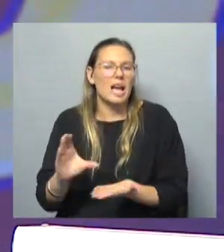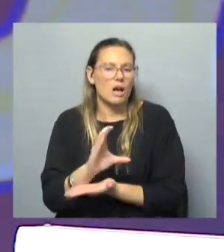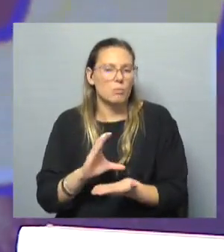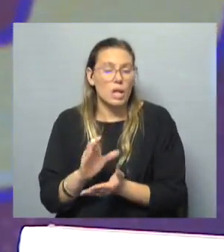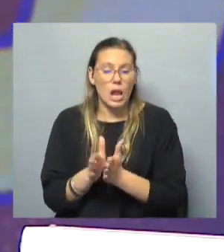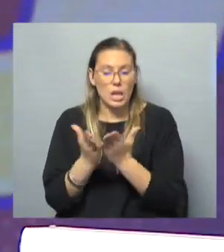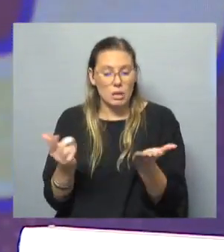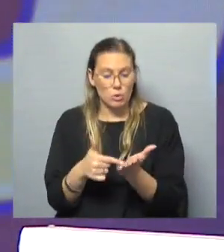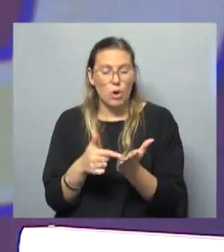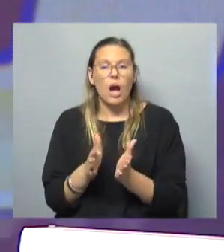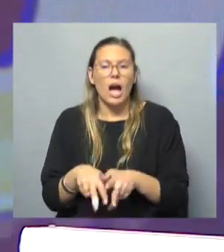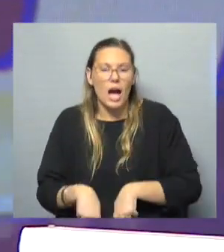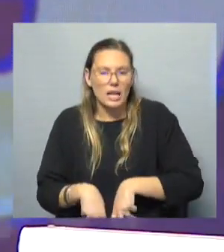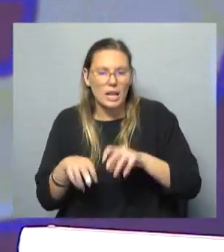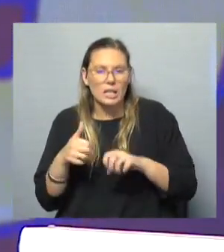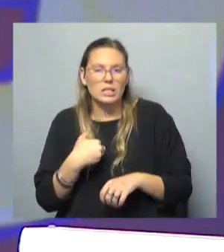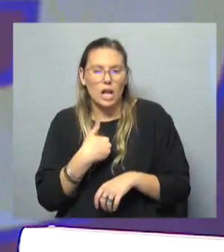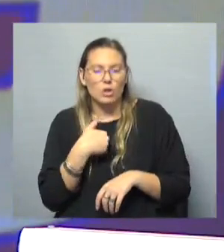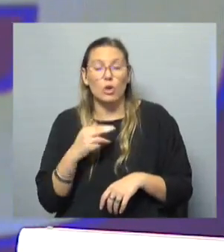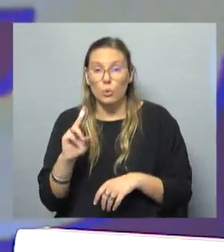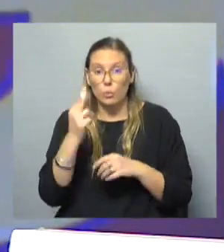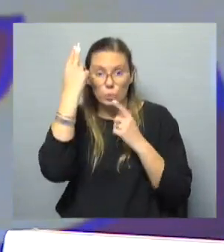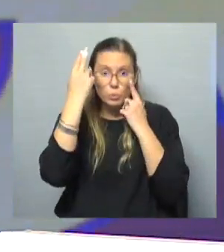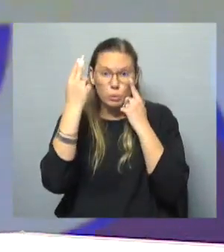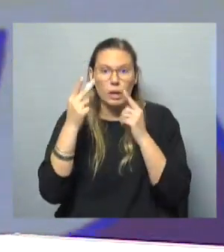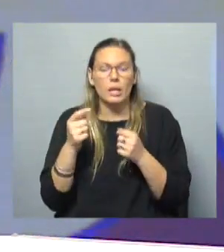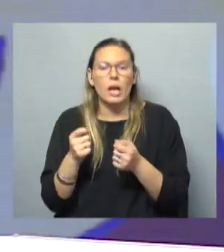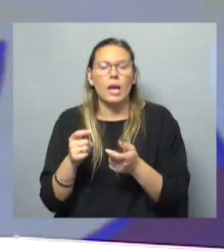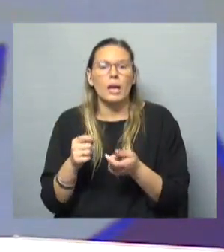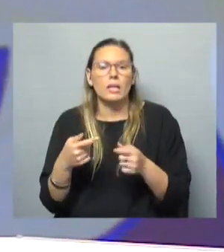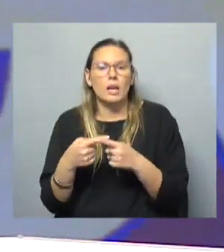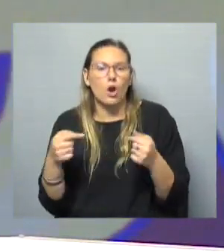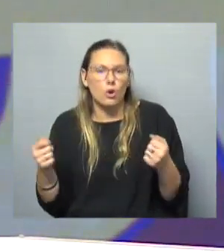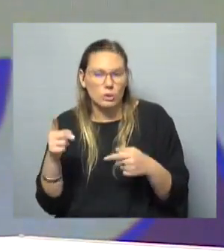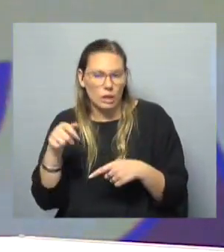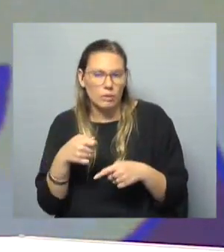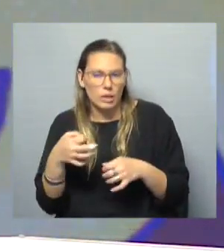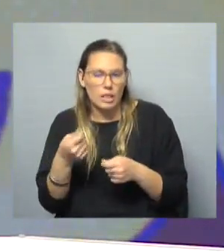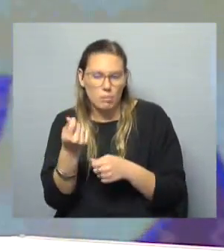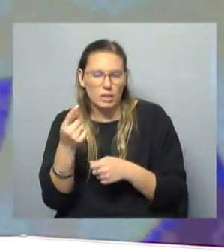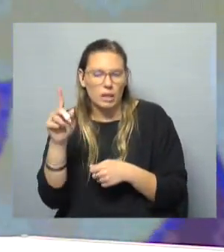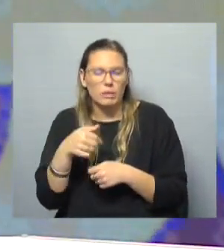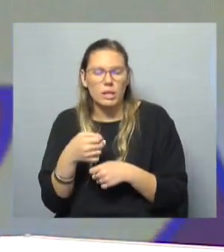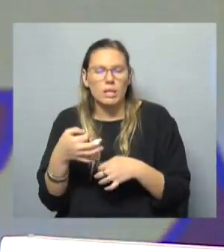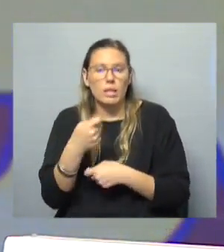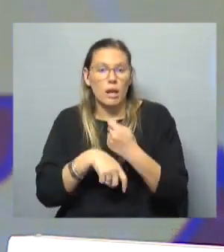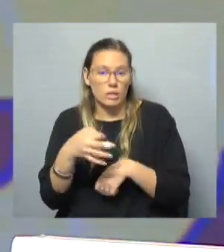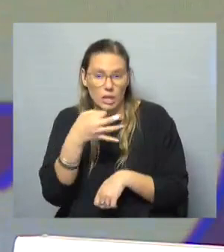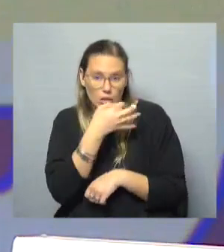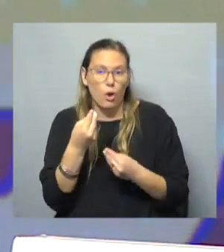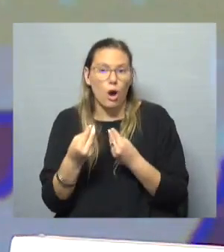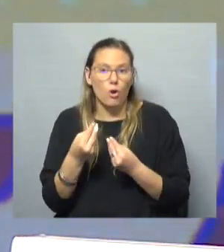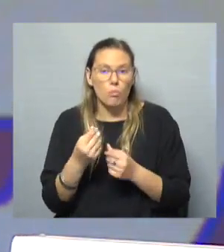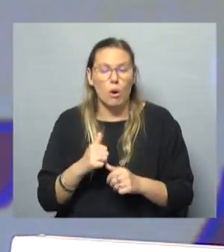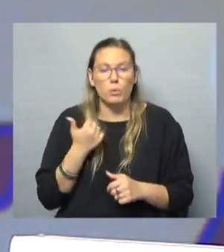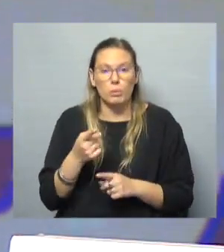que analiza el rol del Uruguay en el lavado de activos provenientes del narcotráfico. Así que teníamos previsto hablar en un sentido general